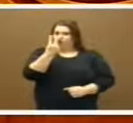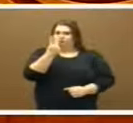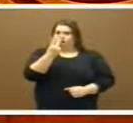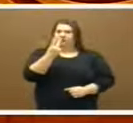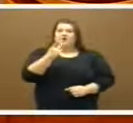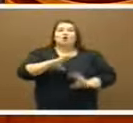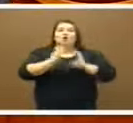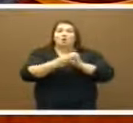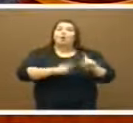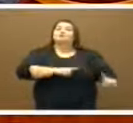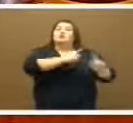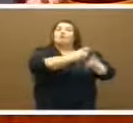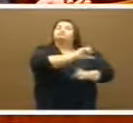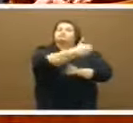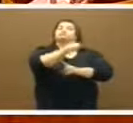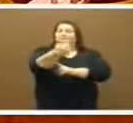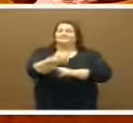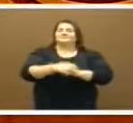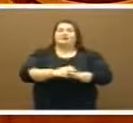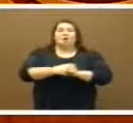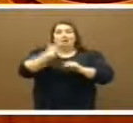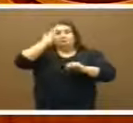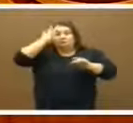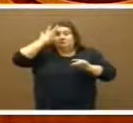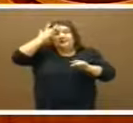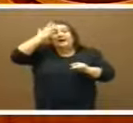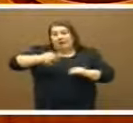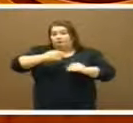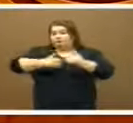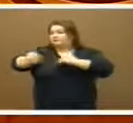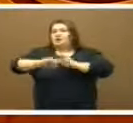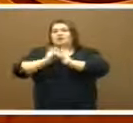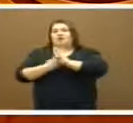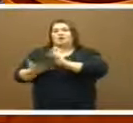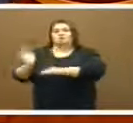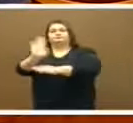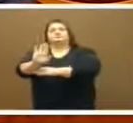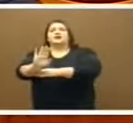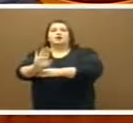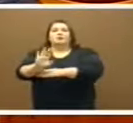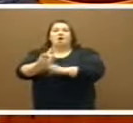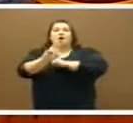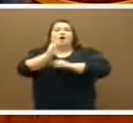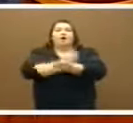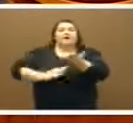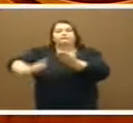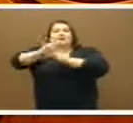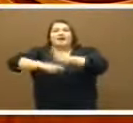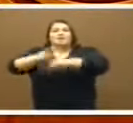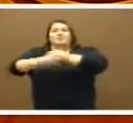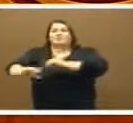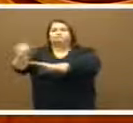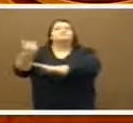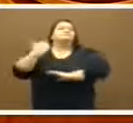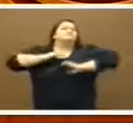aprobar la oposición, en la próxima ley que presente este Gobierno se anulen vía enmienda y nos quedemos tan anchos. Sin